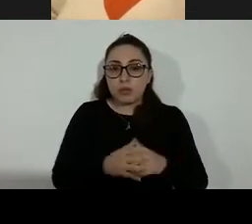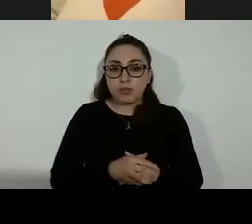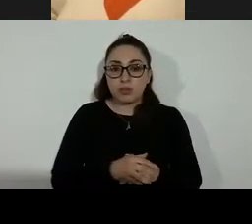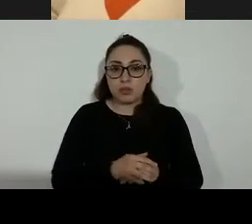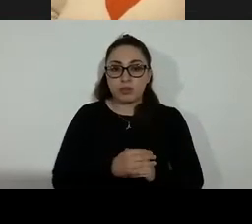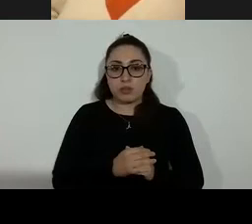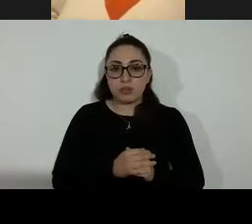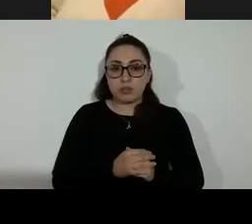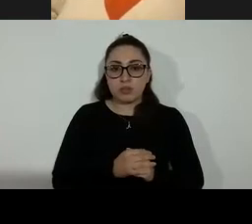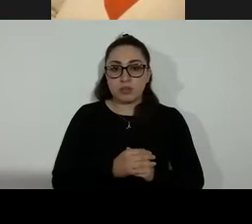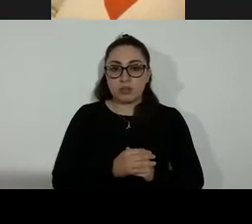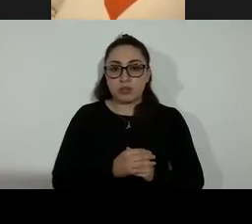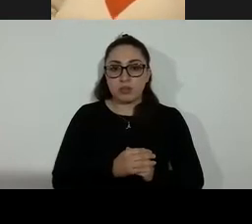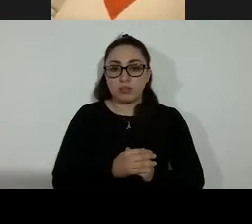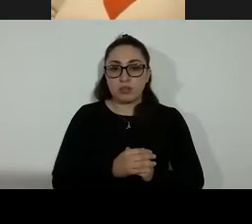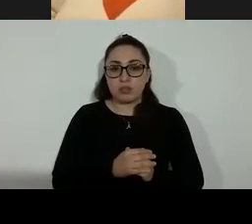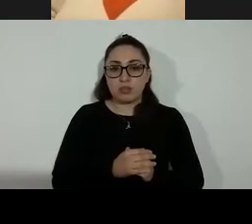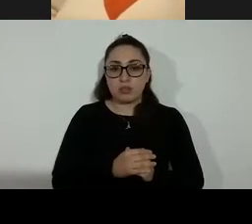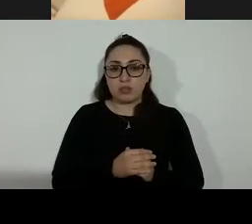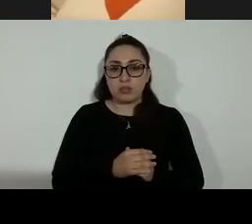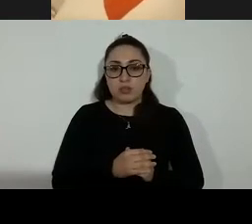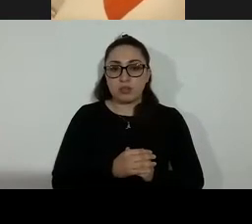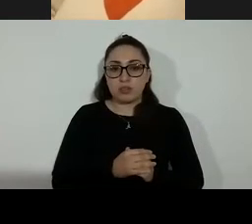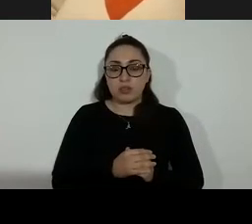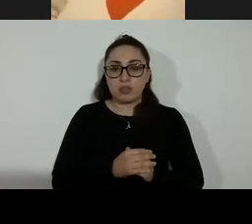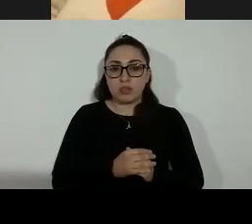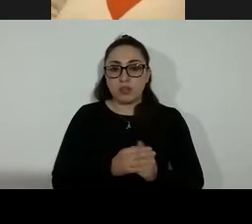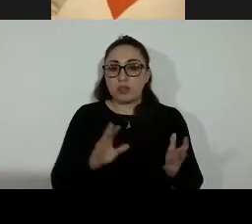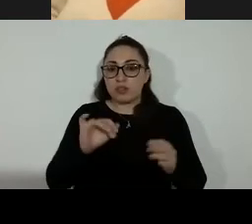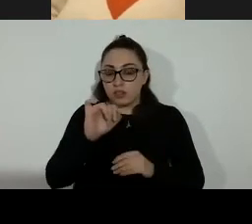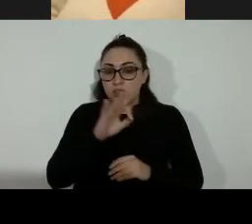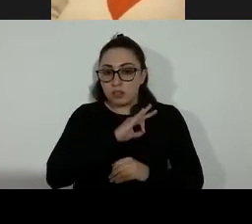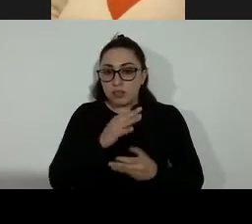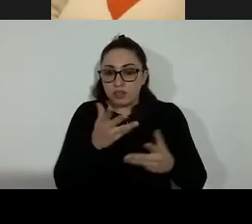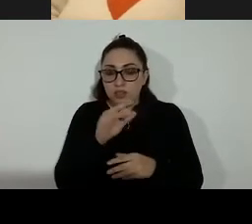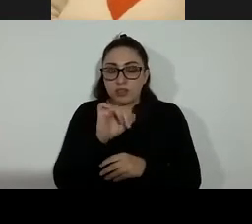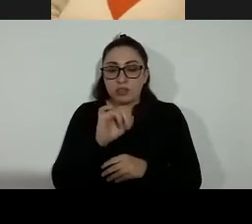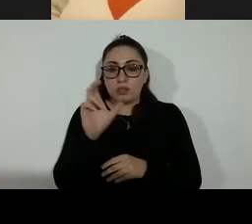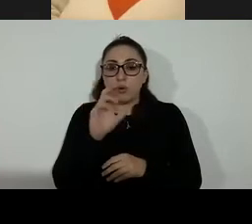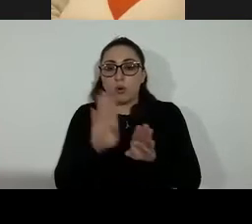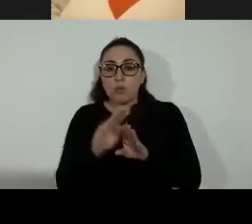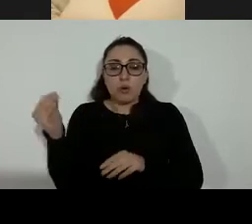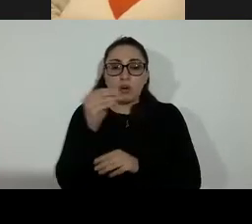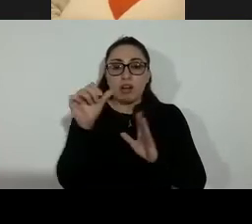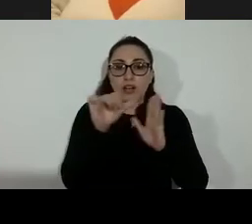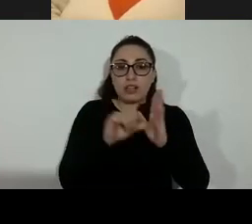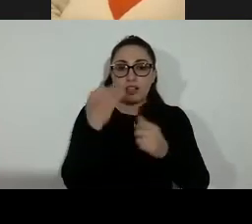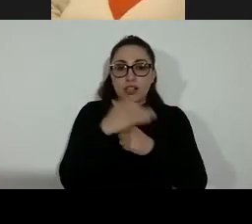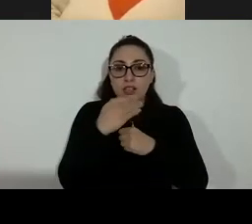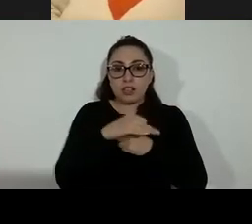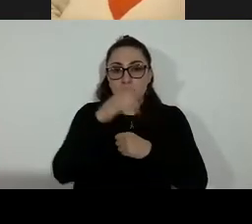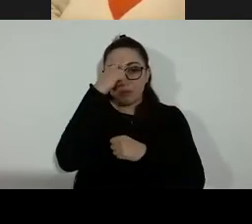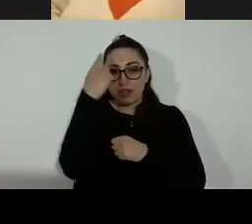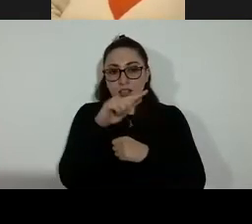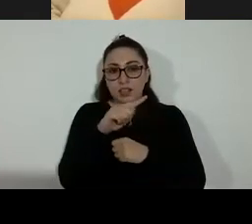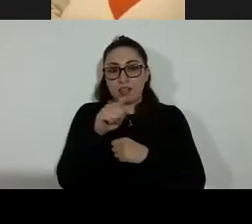transitorio? No. Si al lugar, ¿cómo le haces para meter un transitorio a un artículo, o bueno, más bien a un